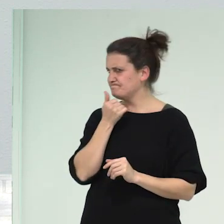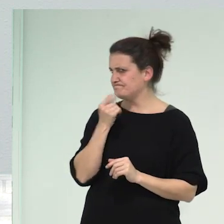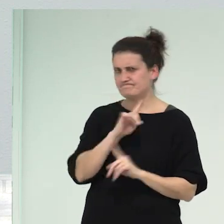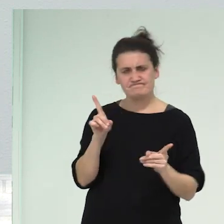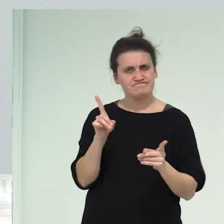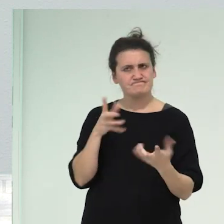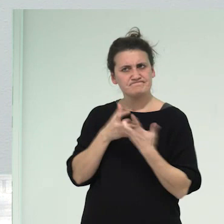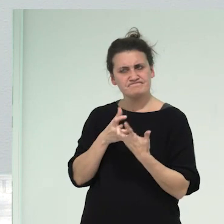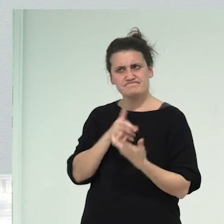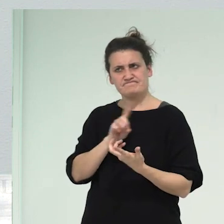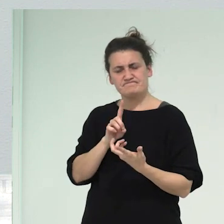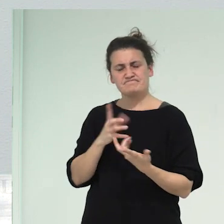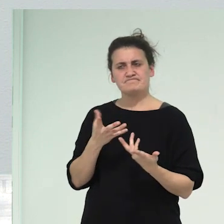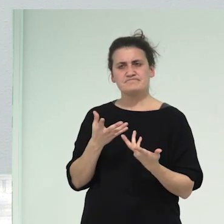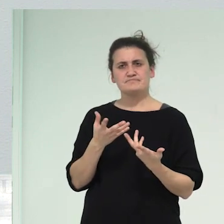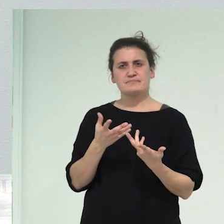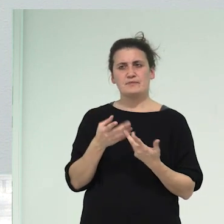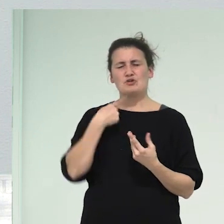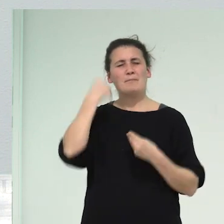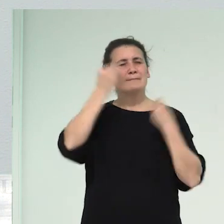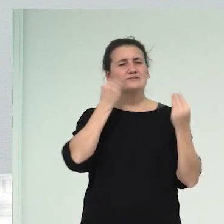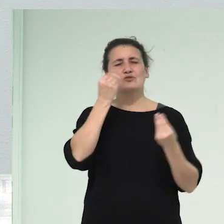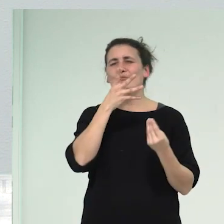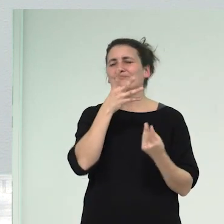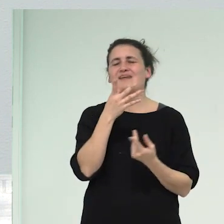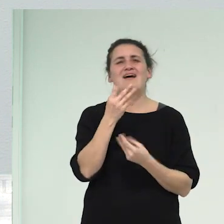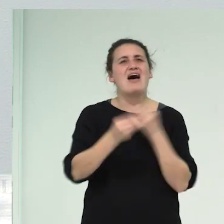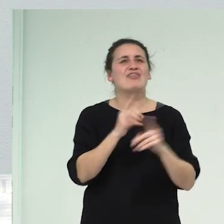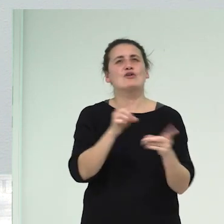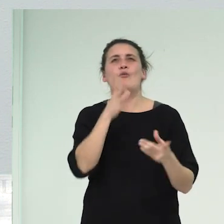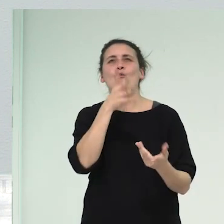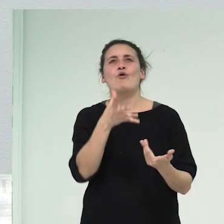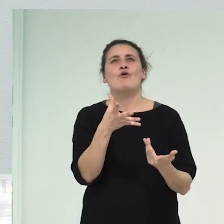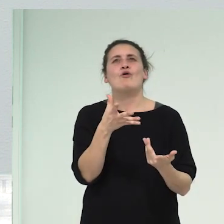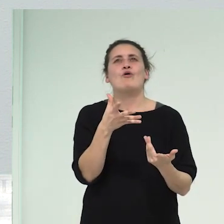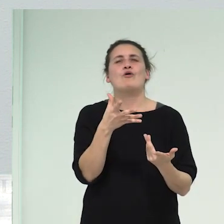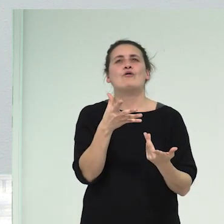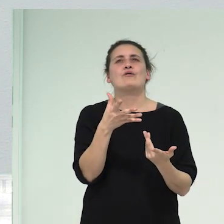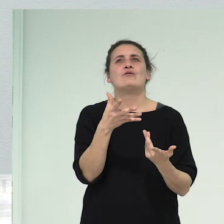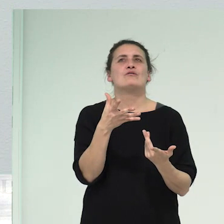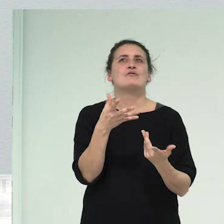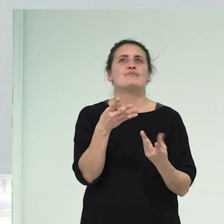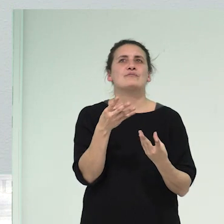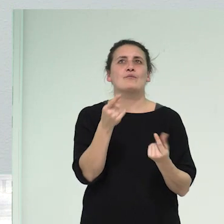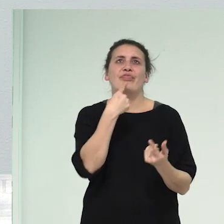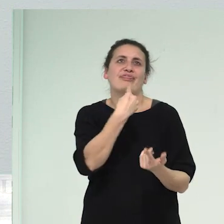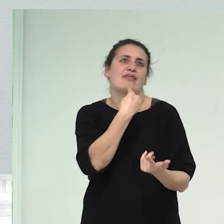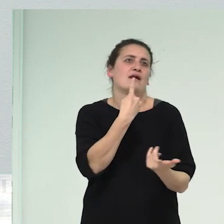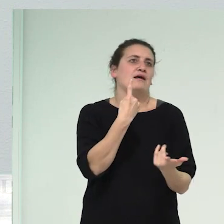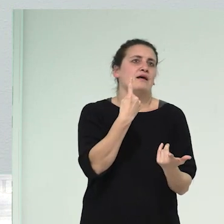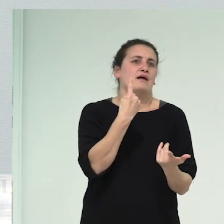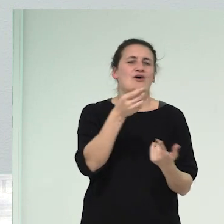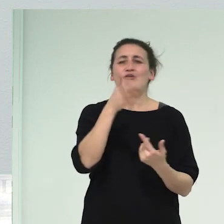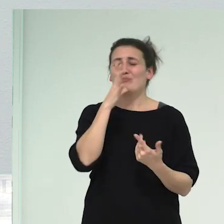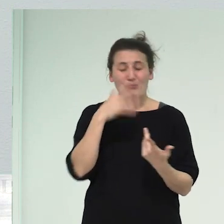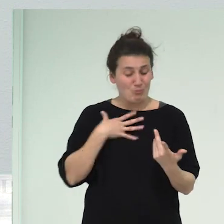que consideran, y yo creo que no lo hacen ni siquiera porque, como decir al adrede, sino porque no se